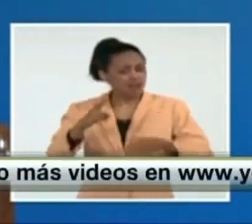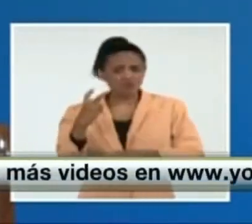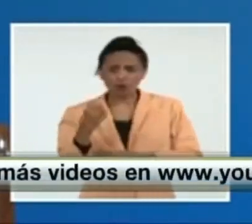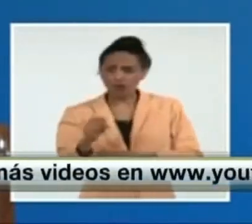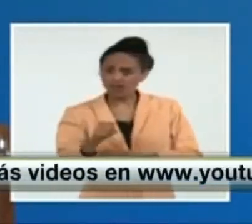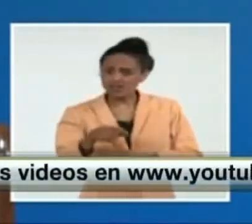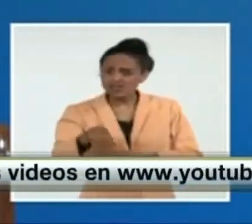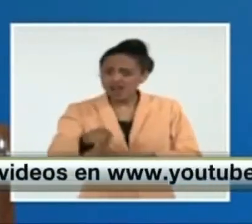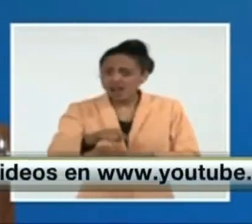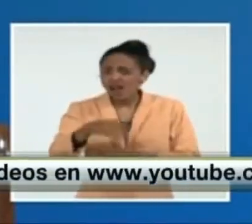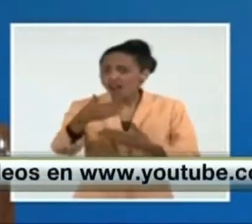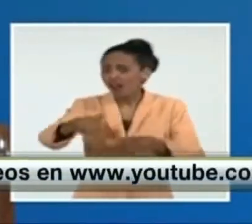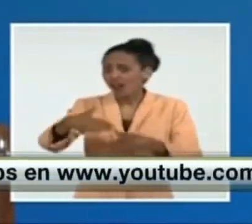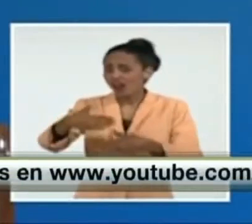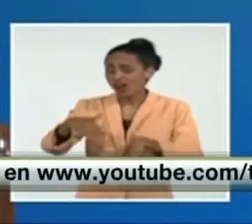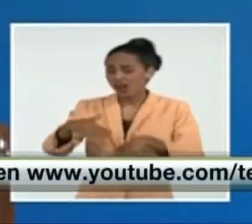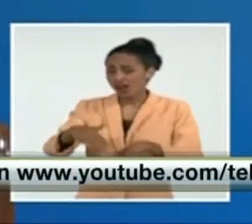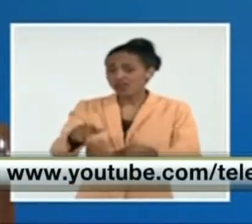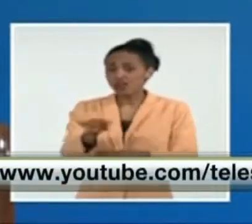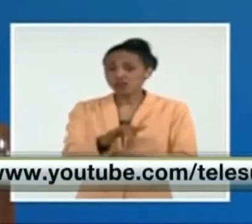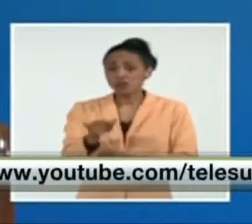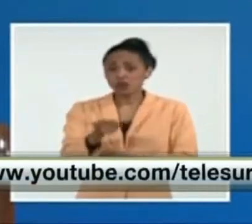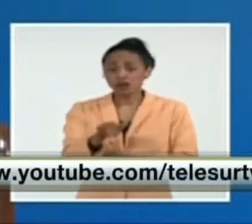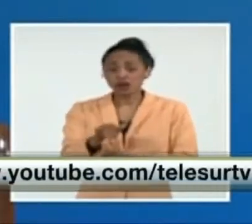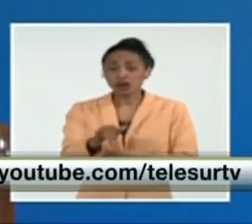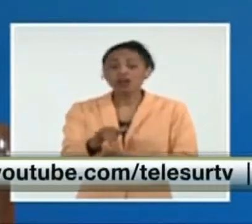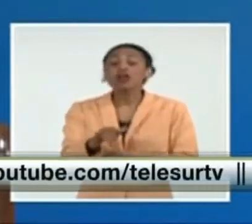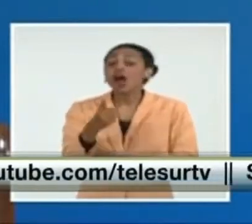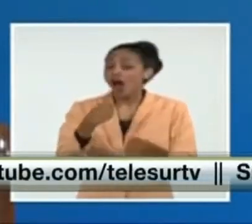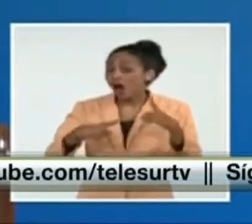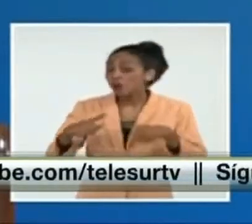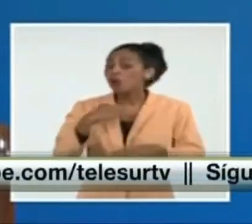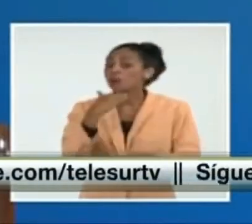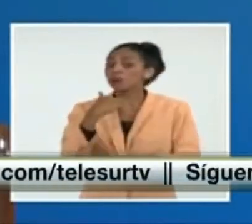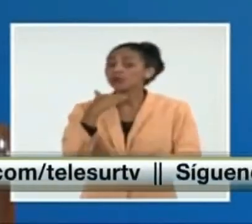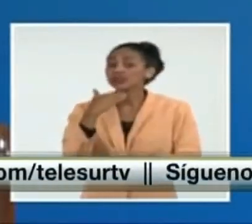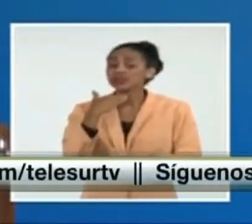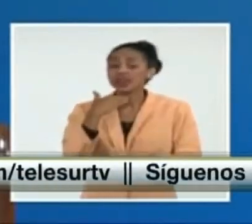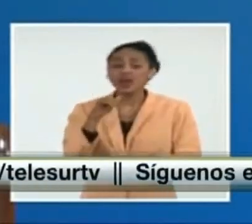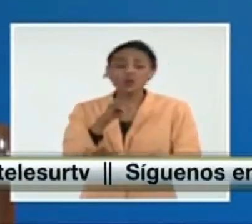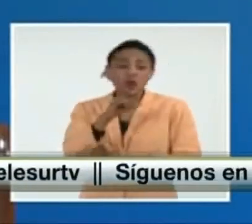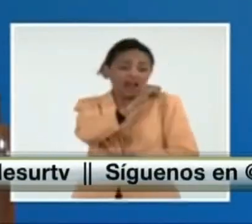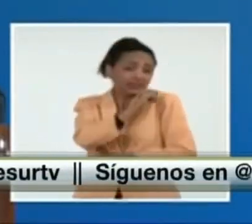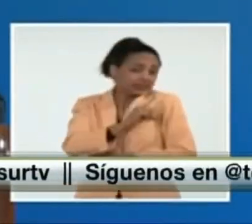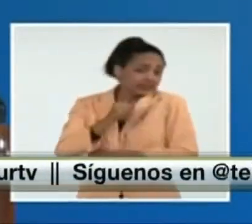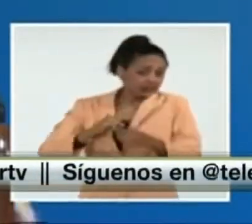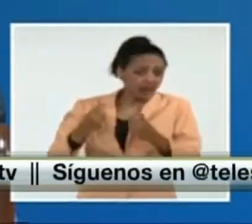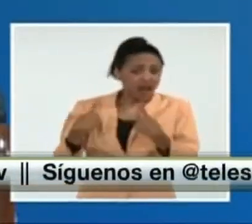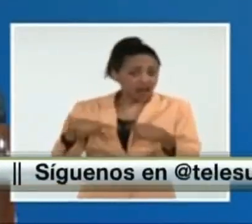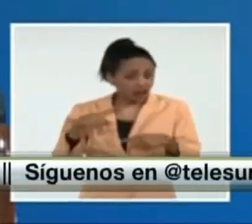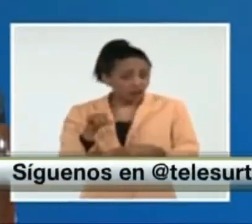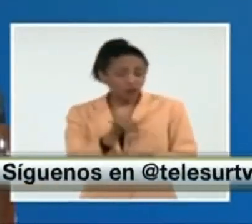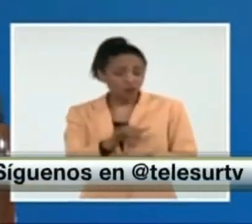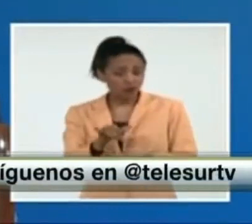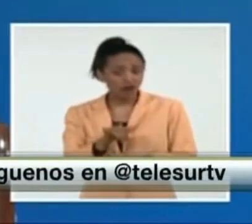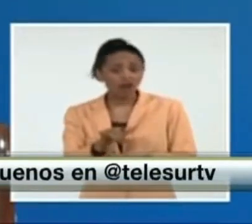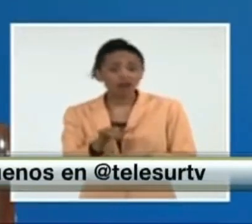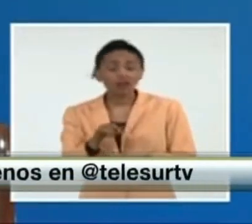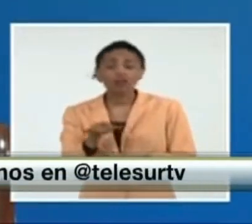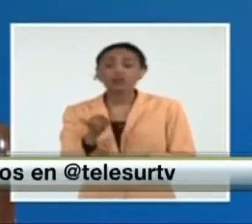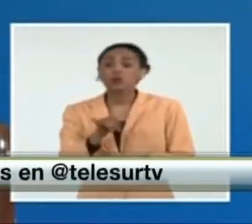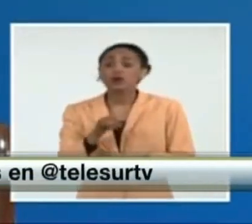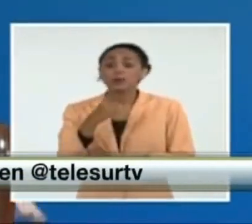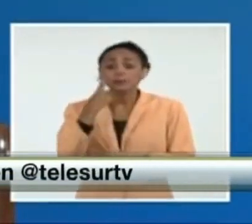que ocasionaron lesiones a oficiales de policía y que ocasionaron también lesiones